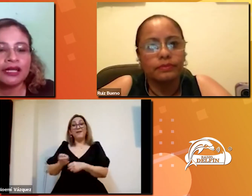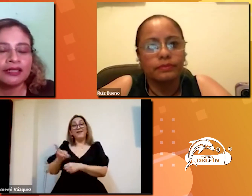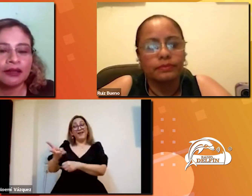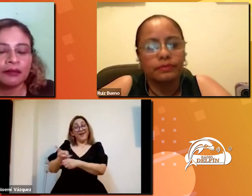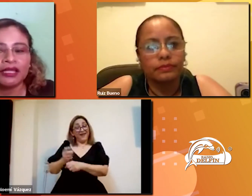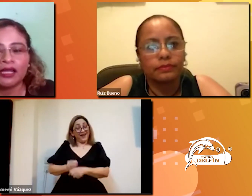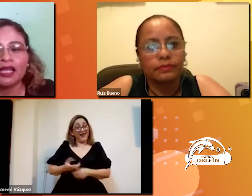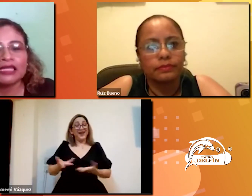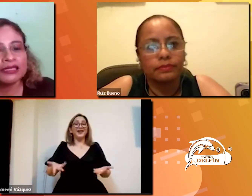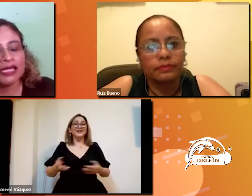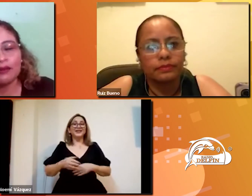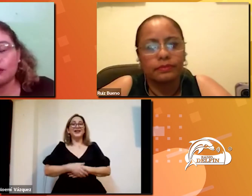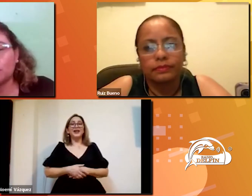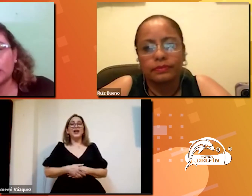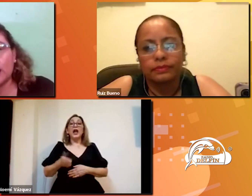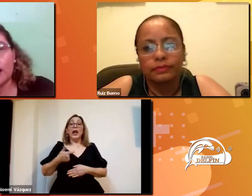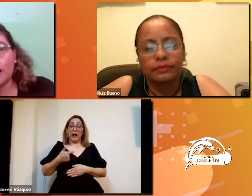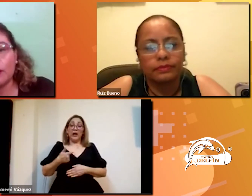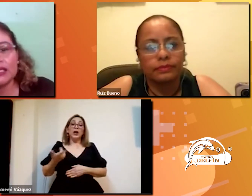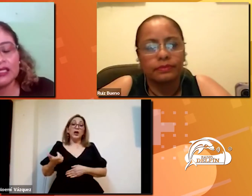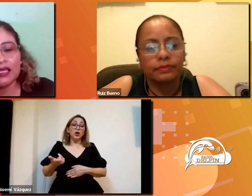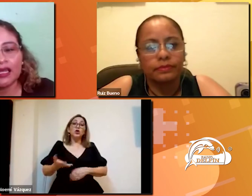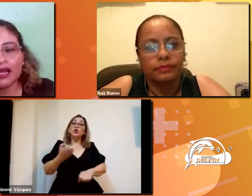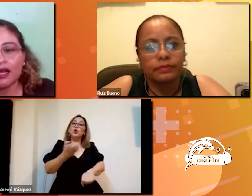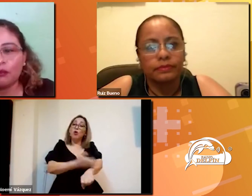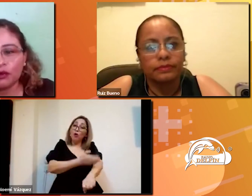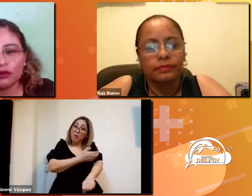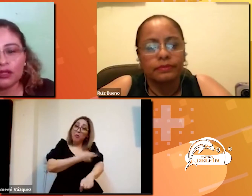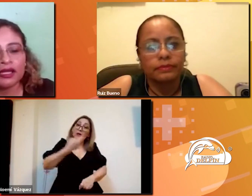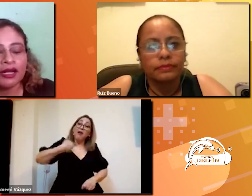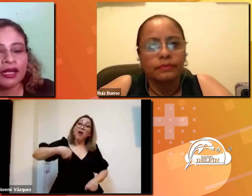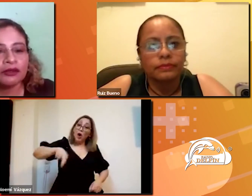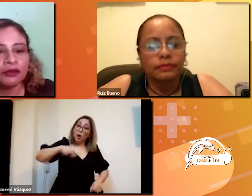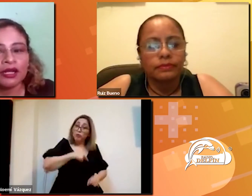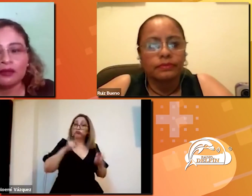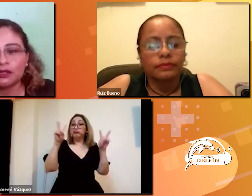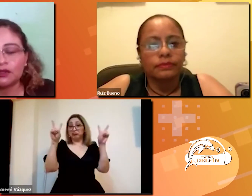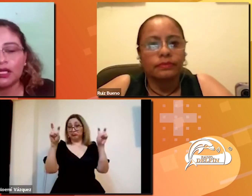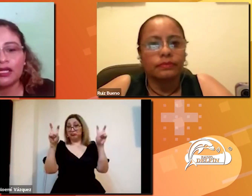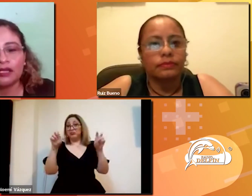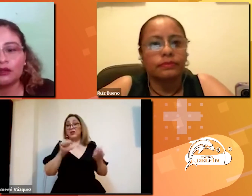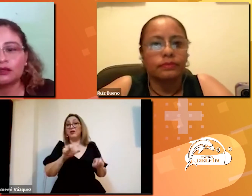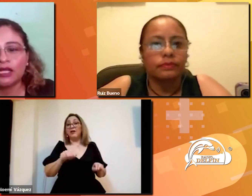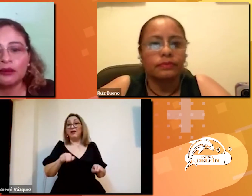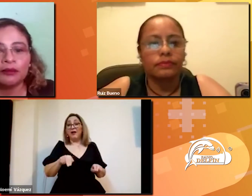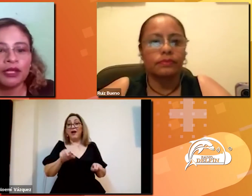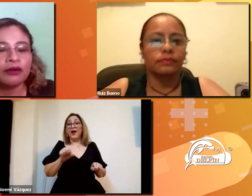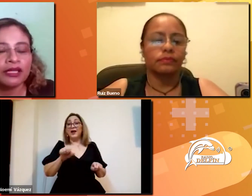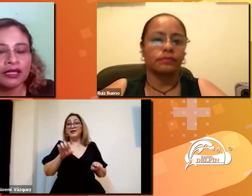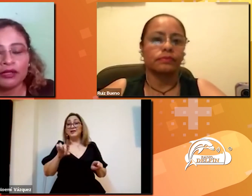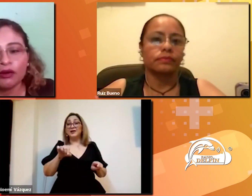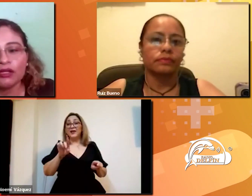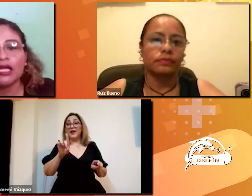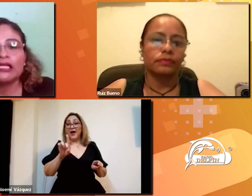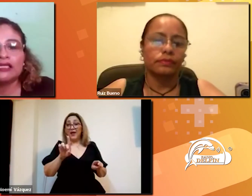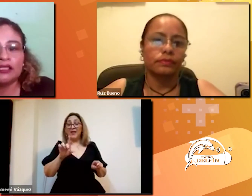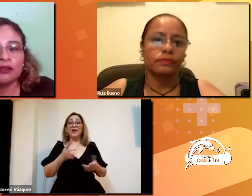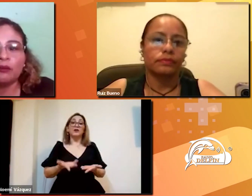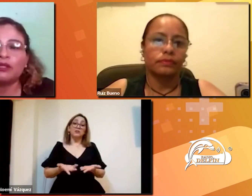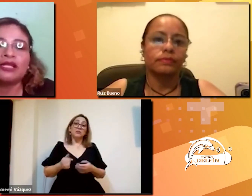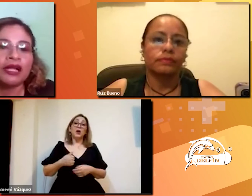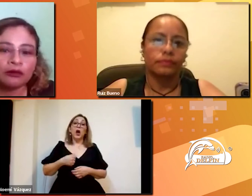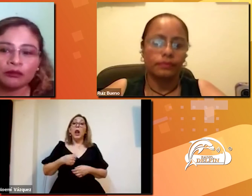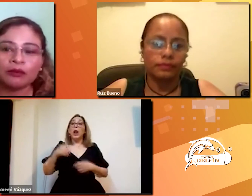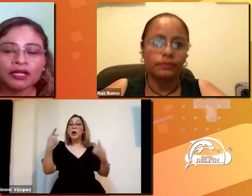con este gran tema que sabemos que va a ser de gran apoyo, de gran ayuda a las personas que nos vieron el día de hoy. Si